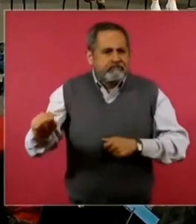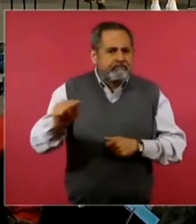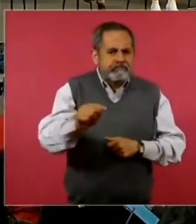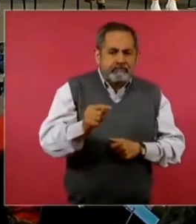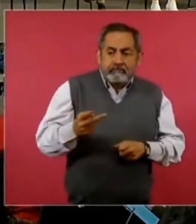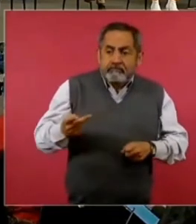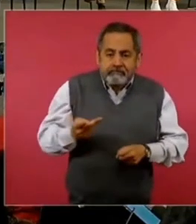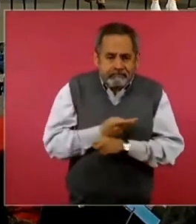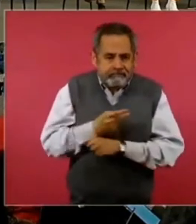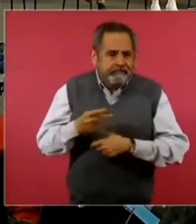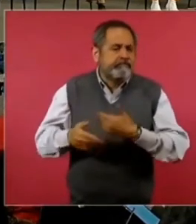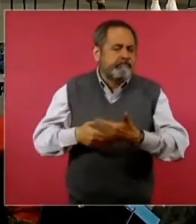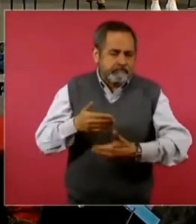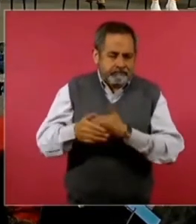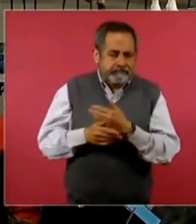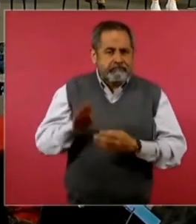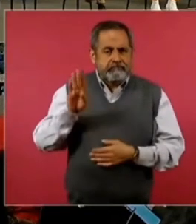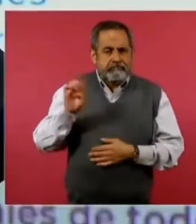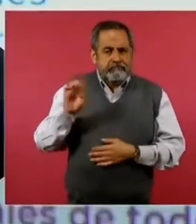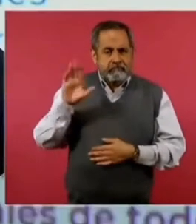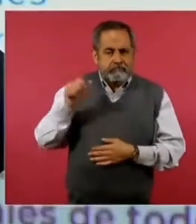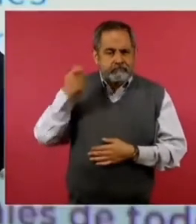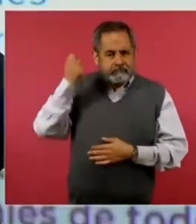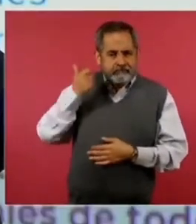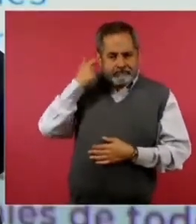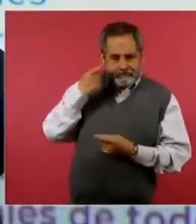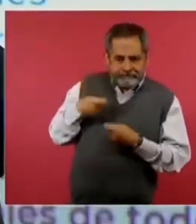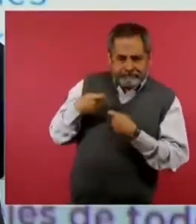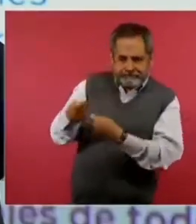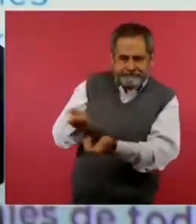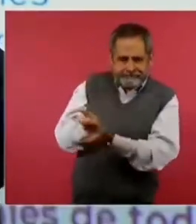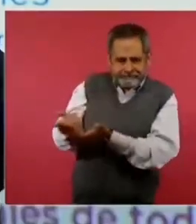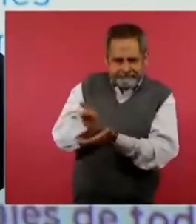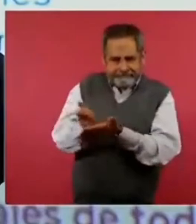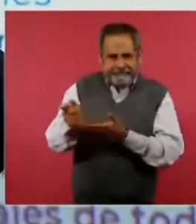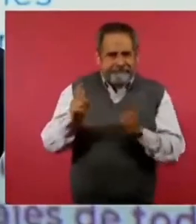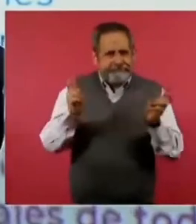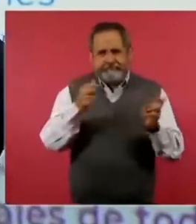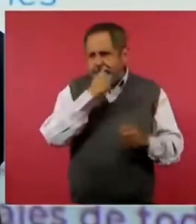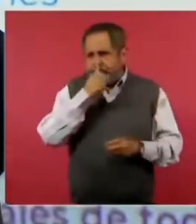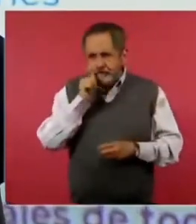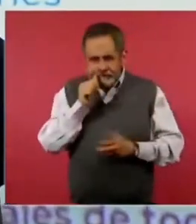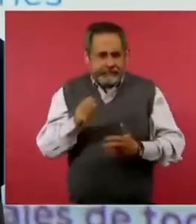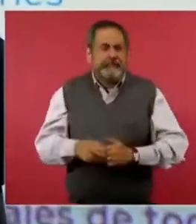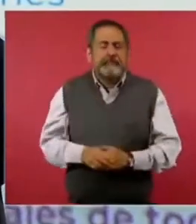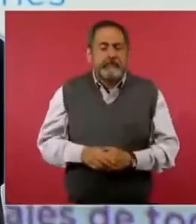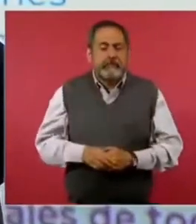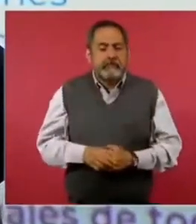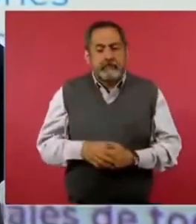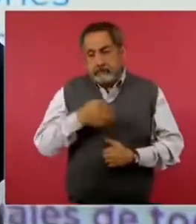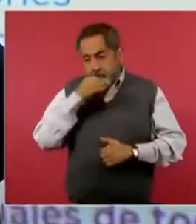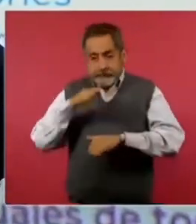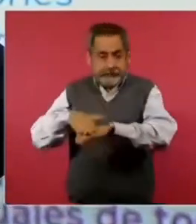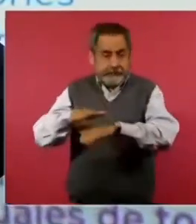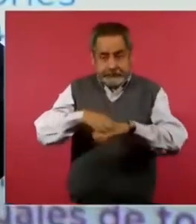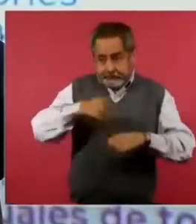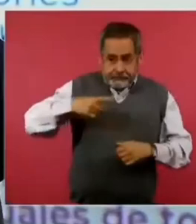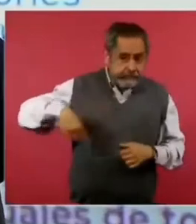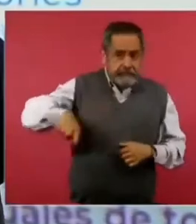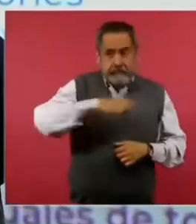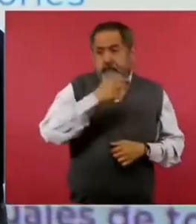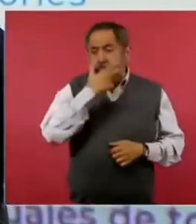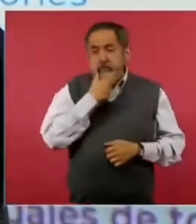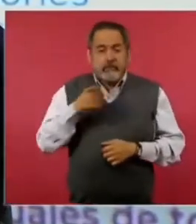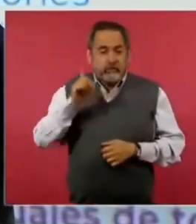resultados que hemos tenido con las becas Bienestar Benito Juárez. Debo decirles a todas las maestras y los